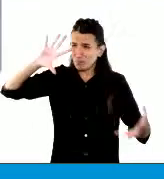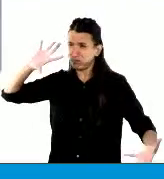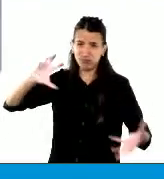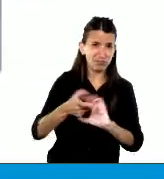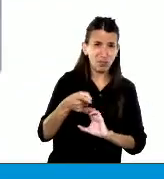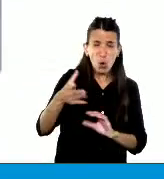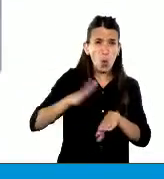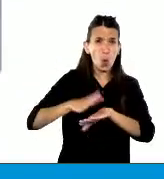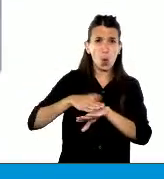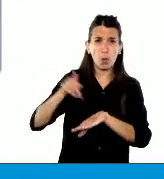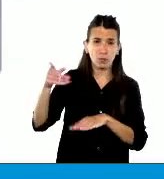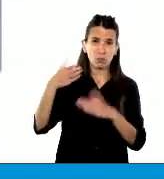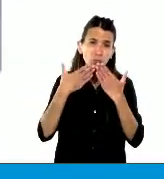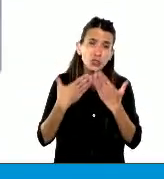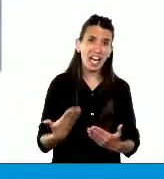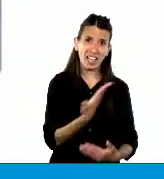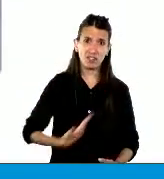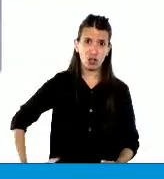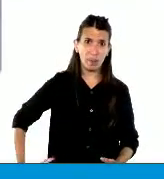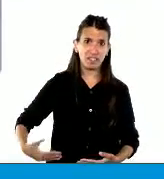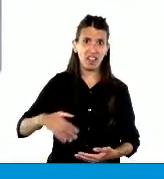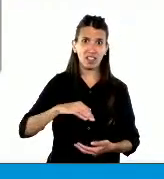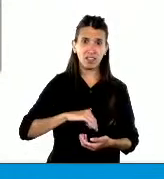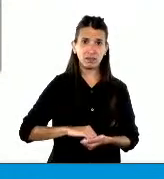cometidas. Muchas gracias, señor presidente.